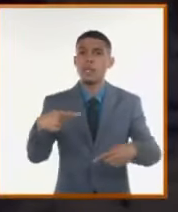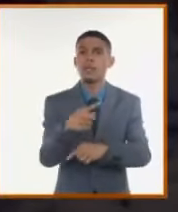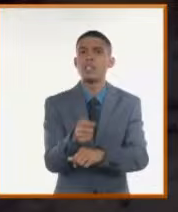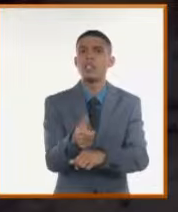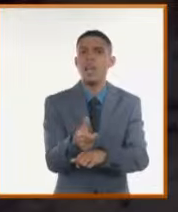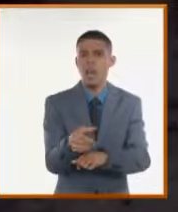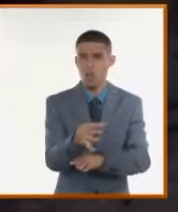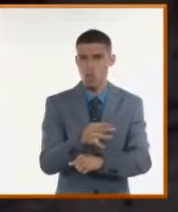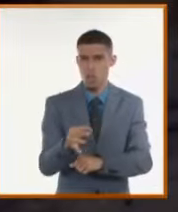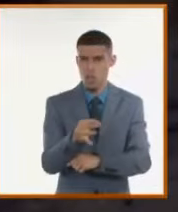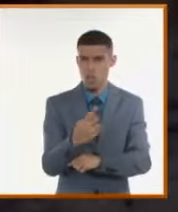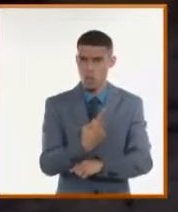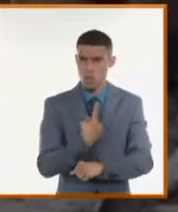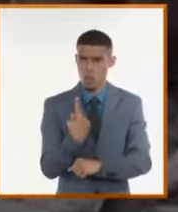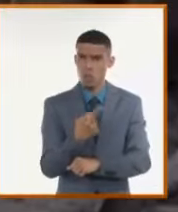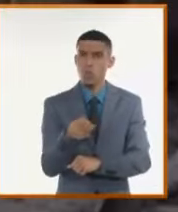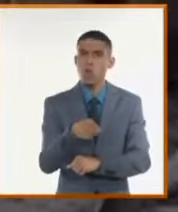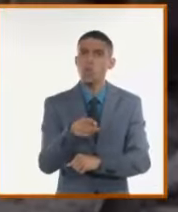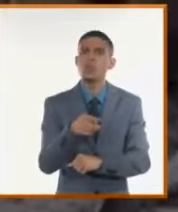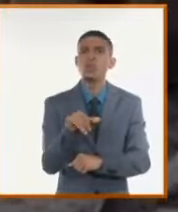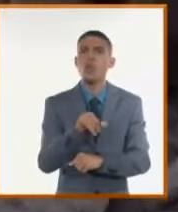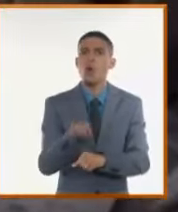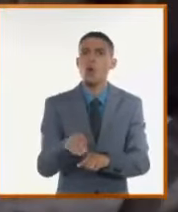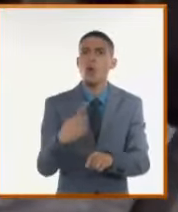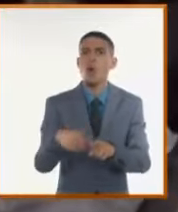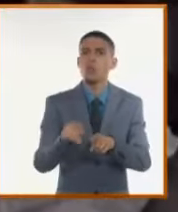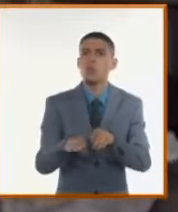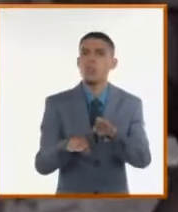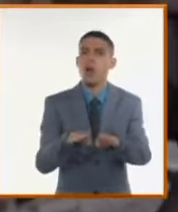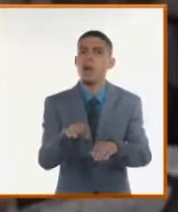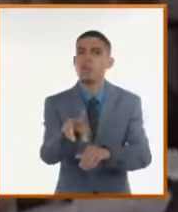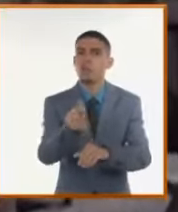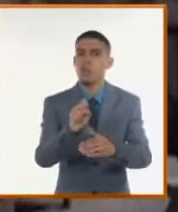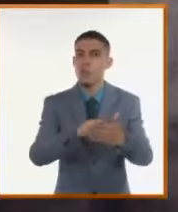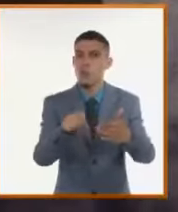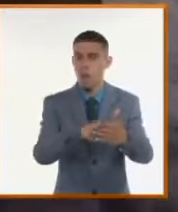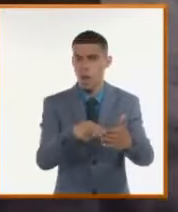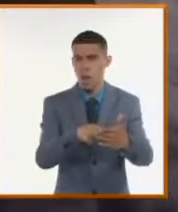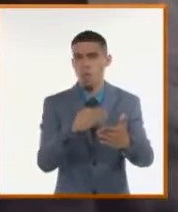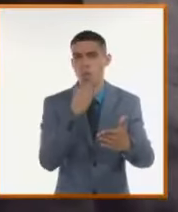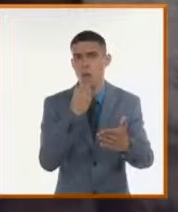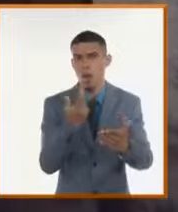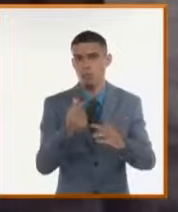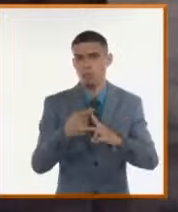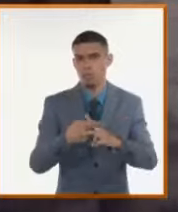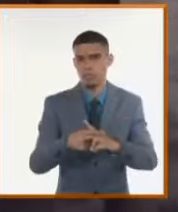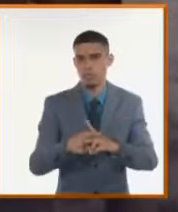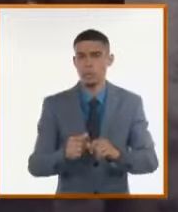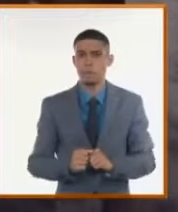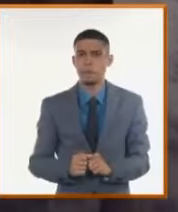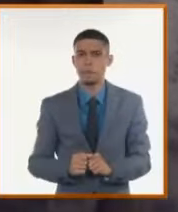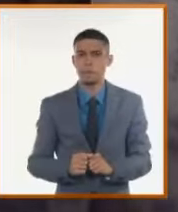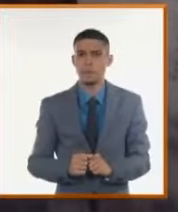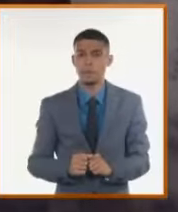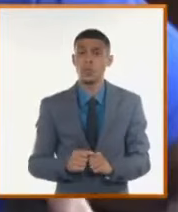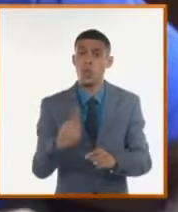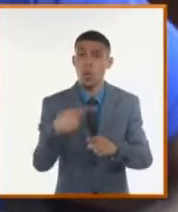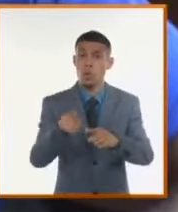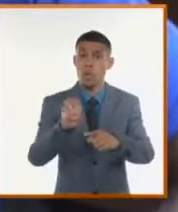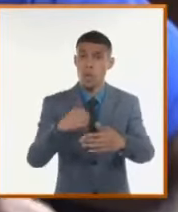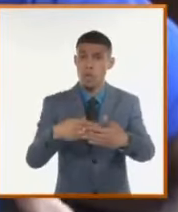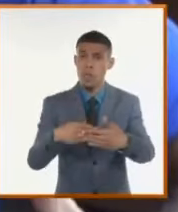de nuestro municipio también es un paso estratégico por el que se apuesta en los FR talleres agüeros qué nos pueden brindar tanto